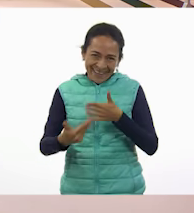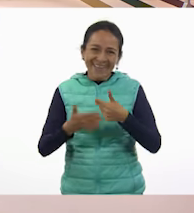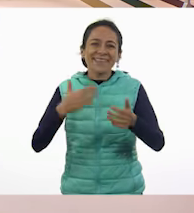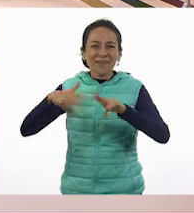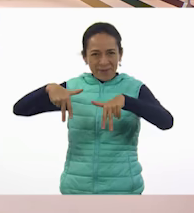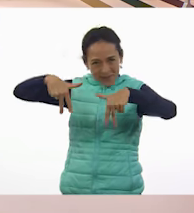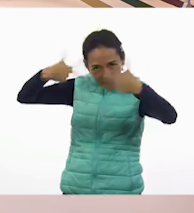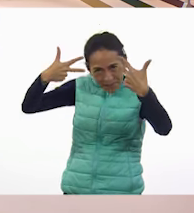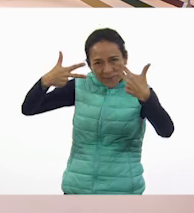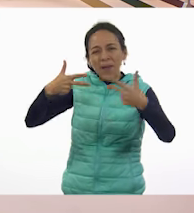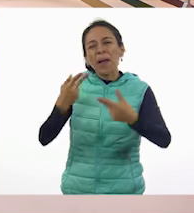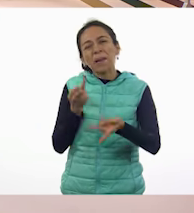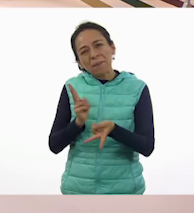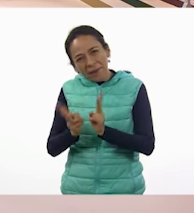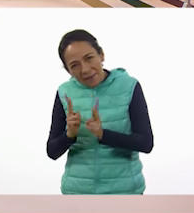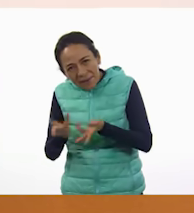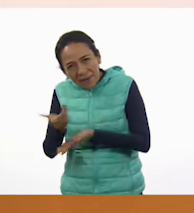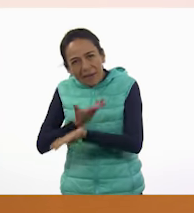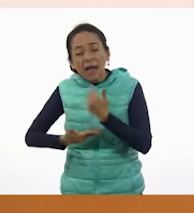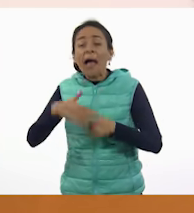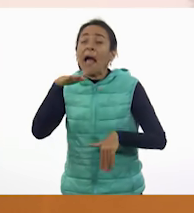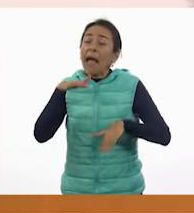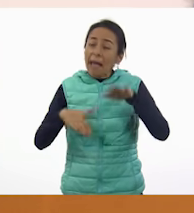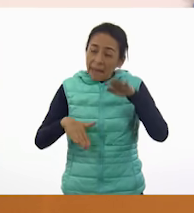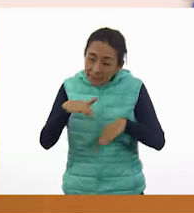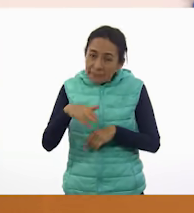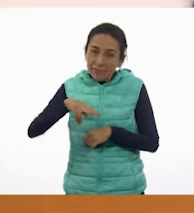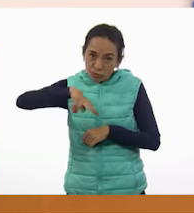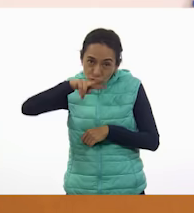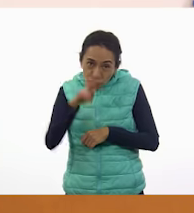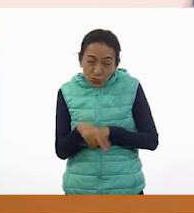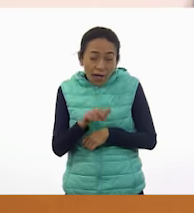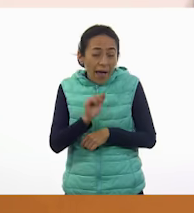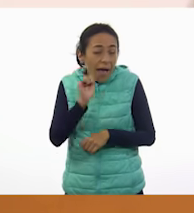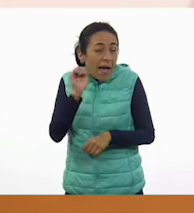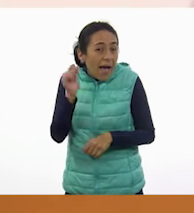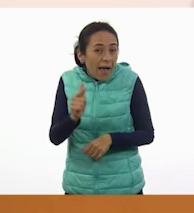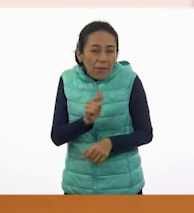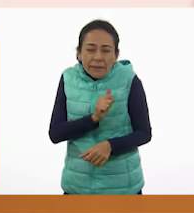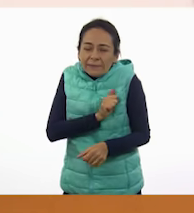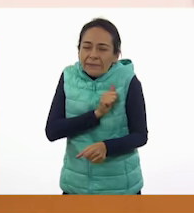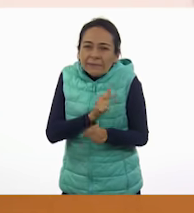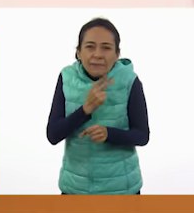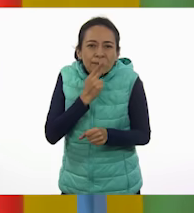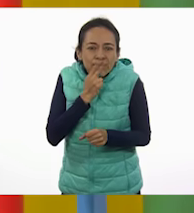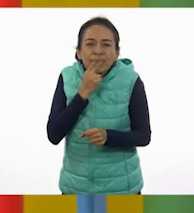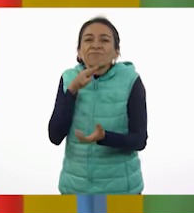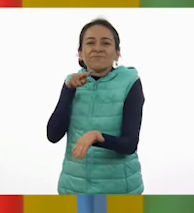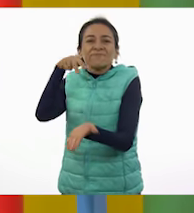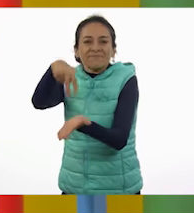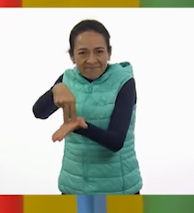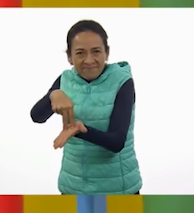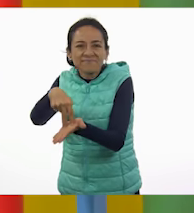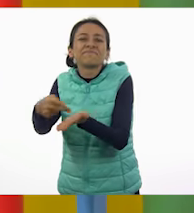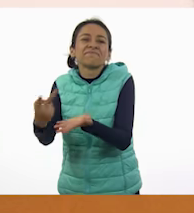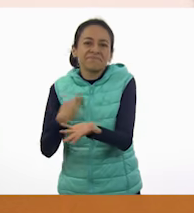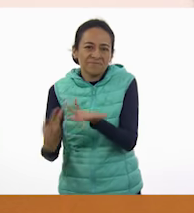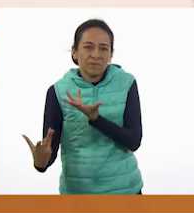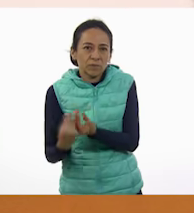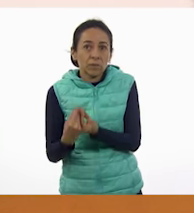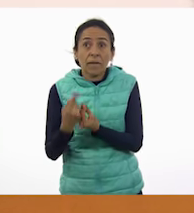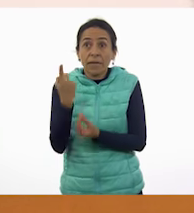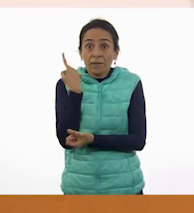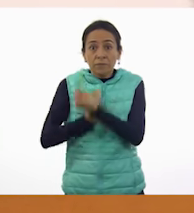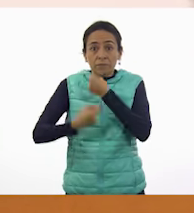ya vi. Y cuando podemos, estamos presentes en momentos especiales para nosotros. Por ejemplo, el año pasado, antes de la